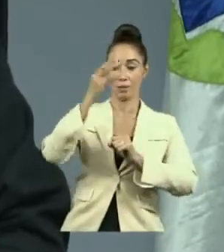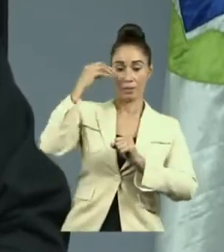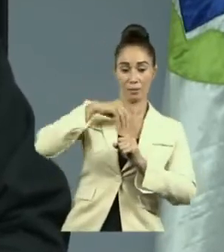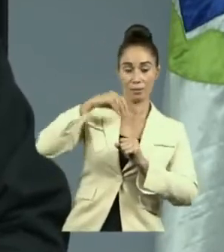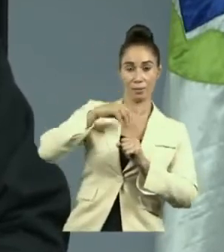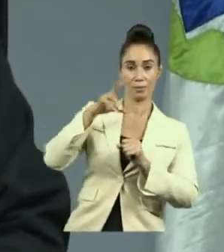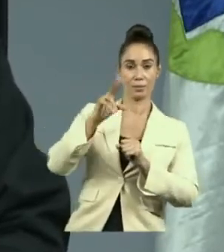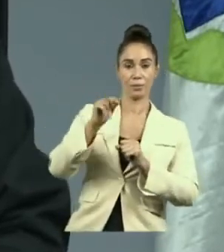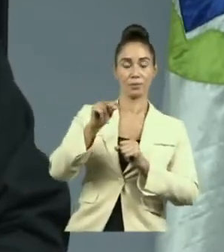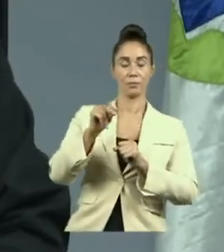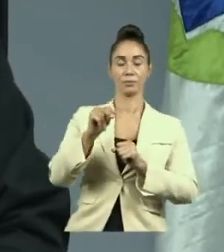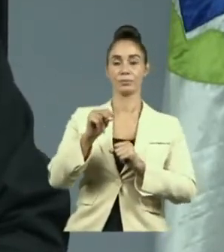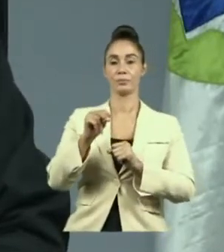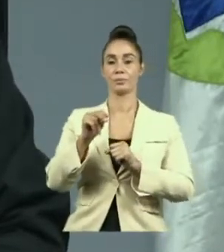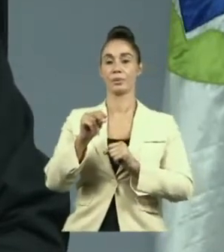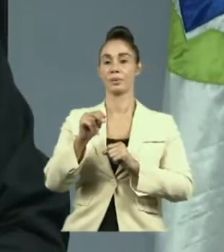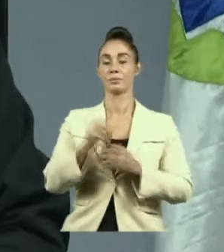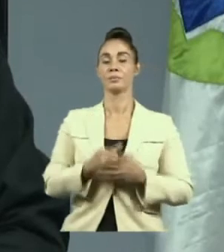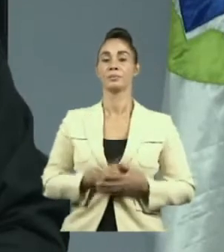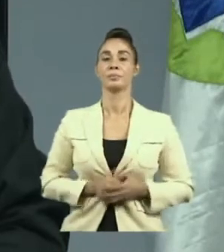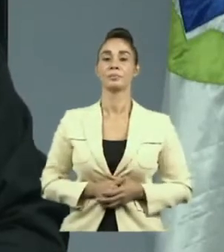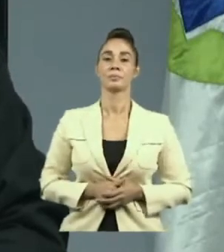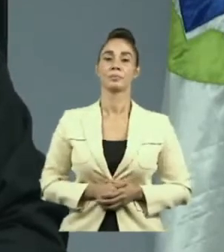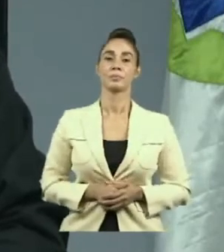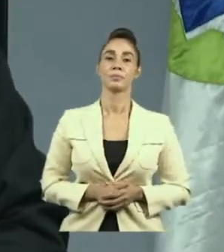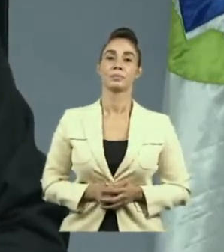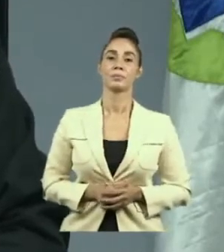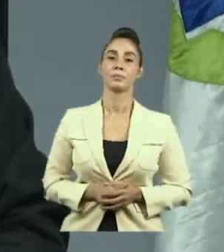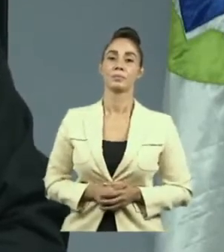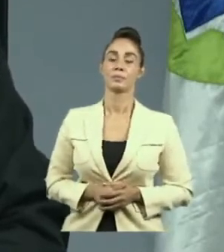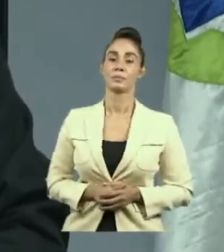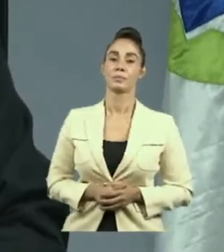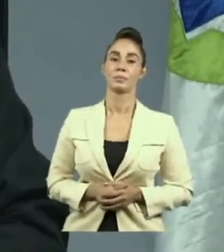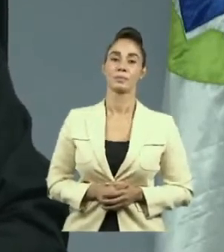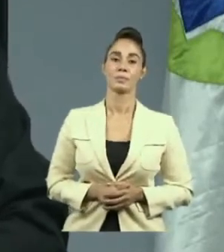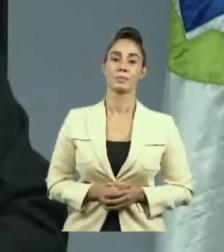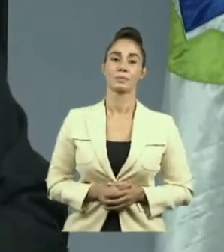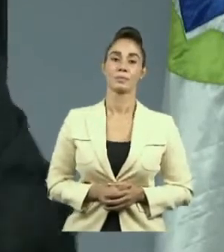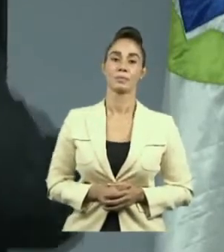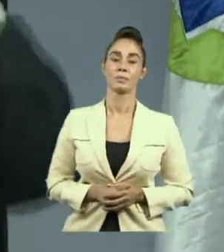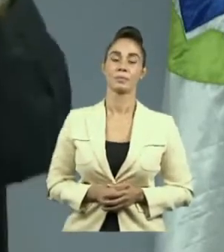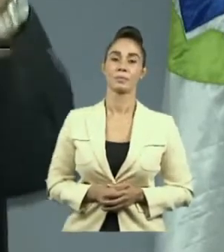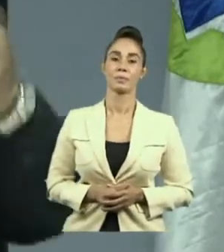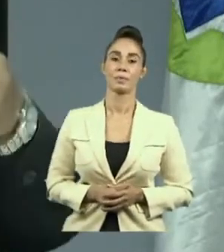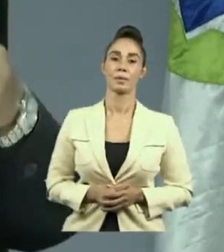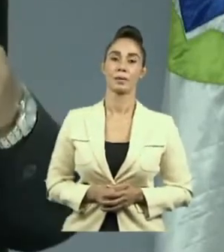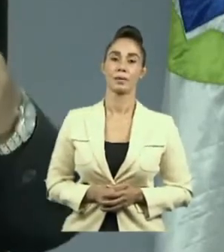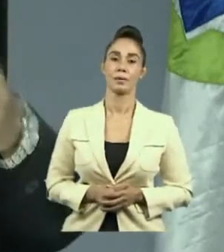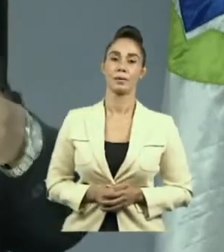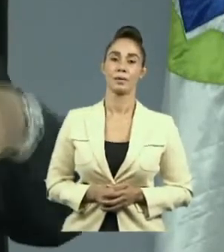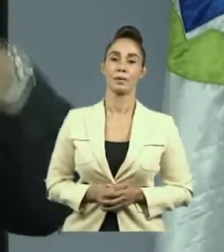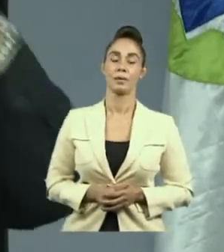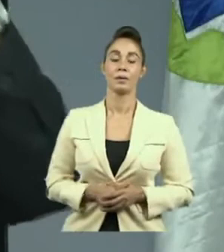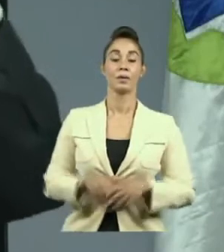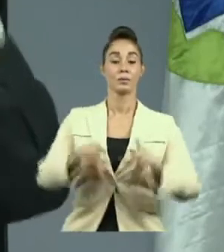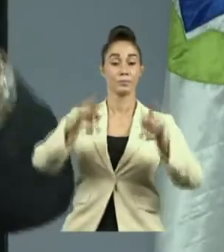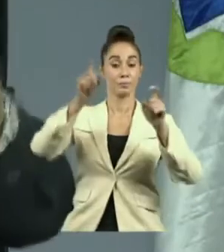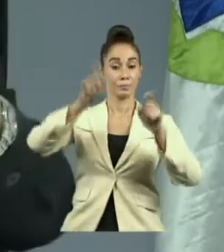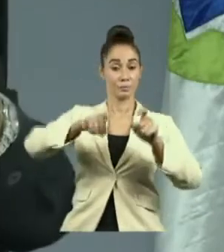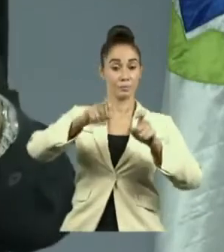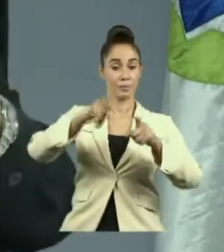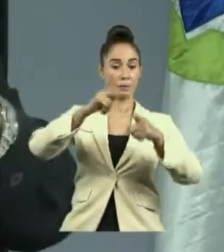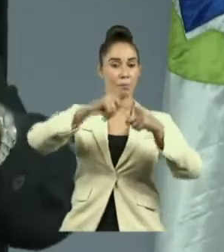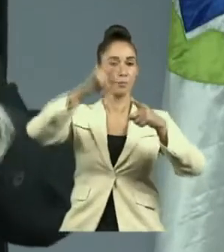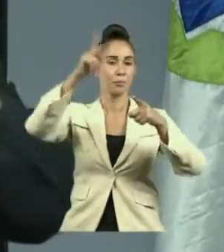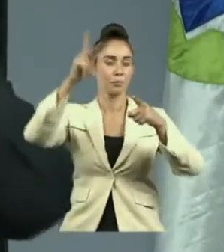y no es así necesariamente un clínico que pueda tener buen ojo clínico que